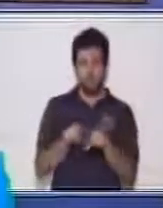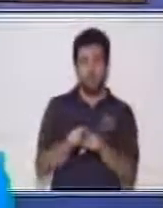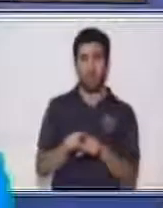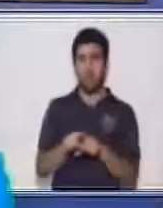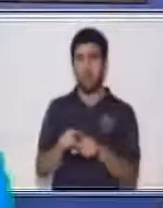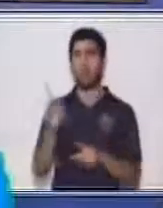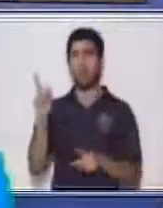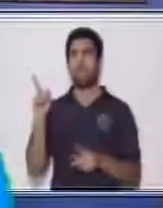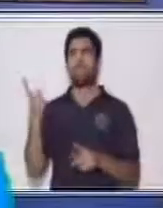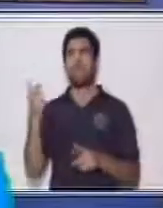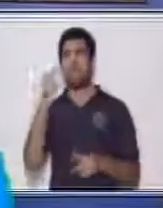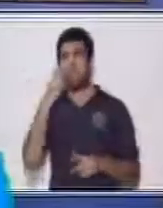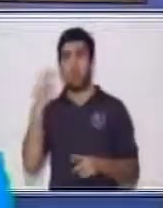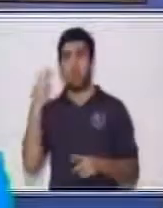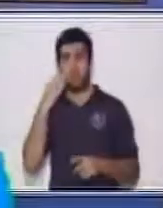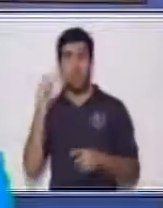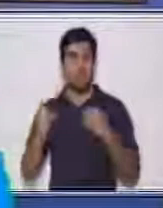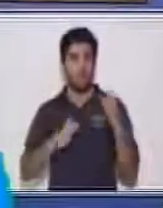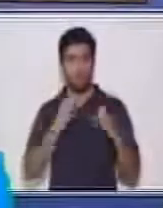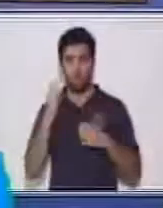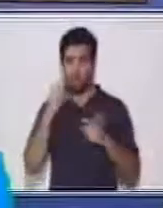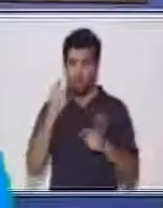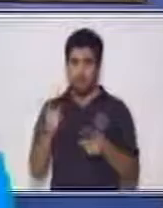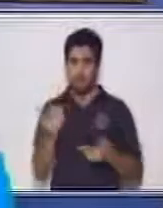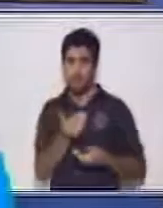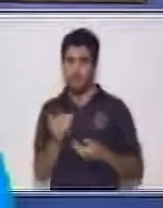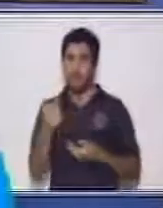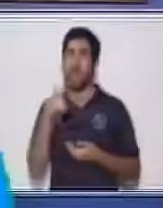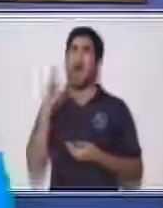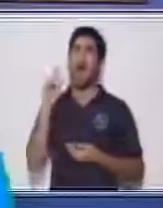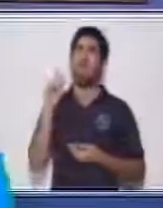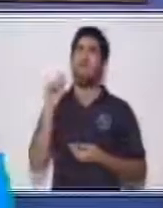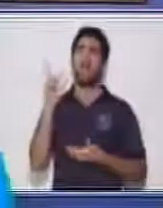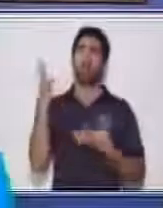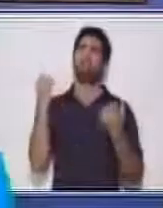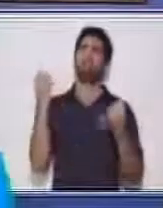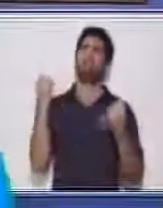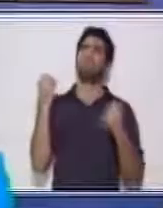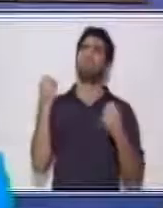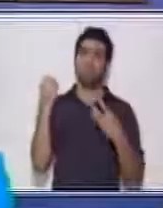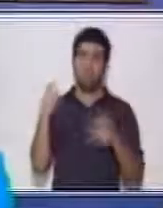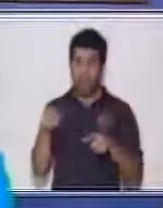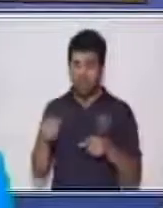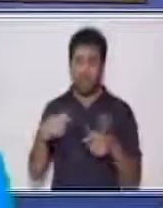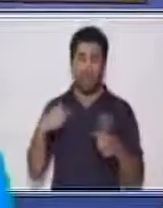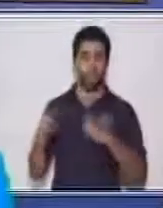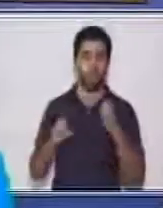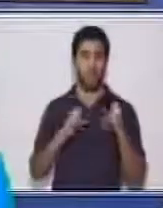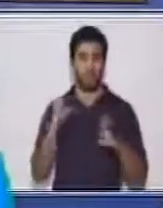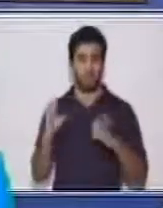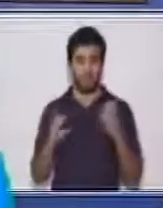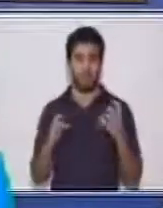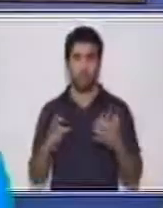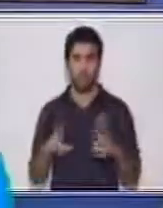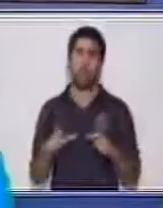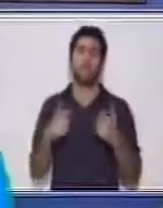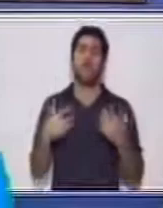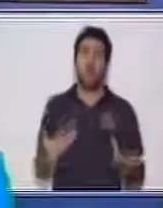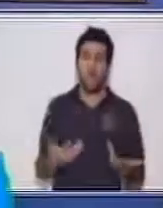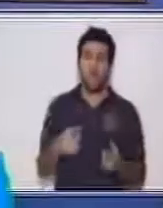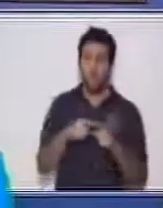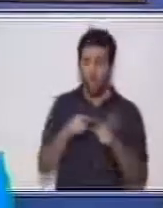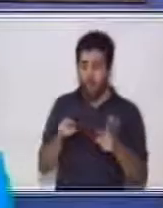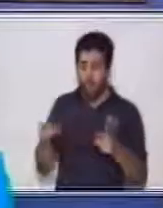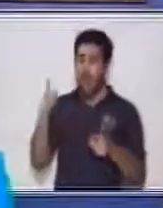cuando el bebé aprende a decir papá o mamá. Pero ¿cómo aprende el bebé a decir esas palabras? Escuchando que se